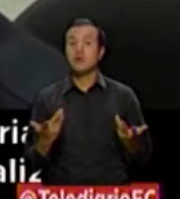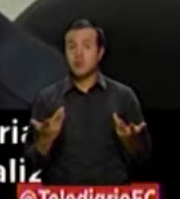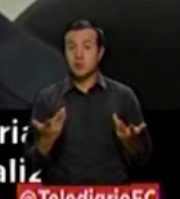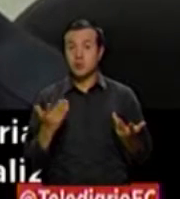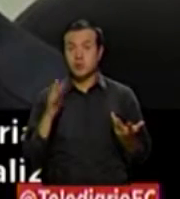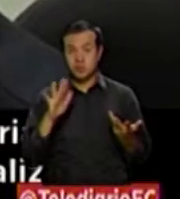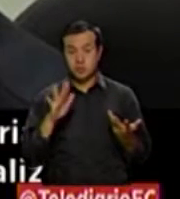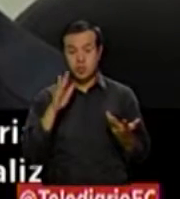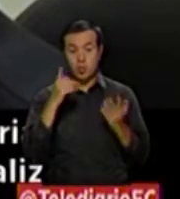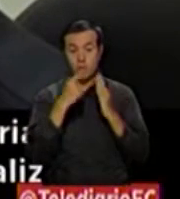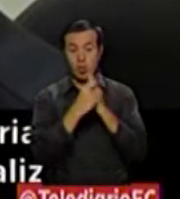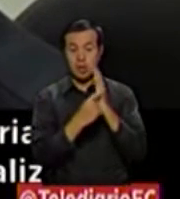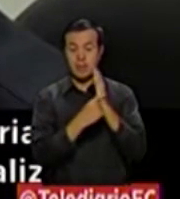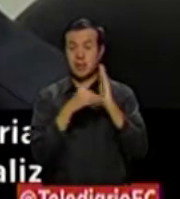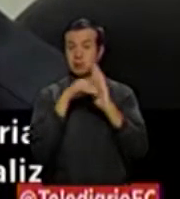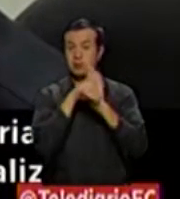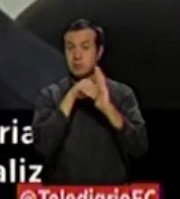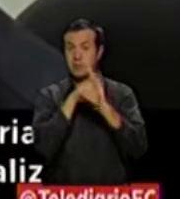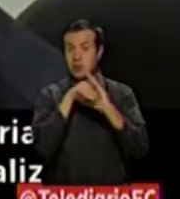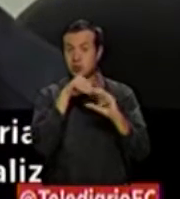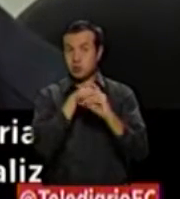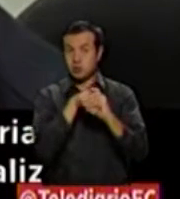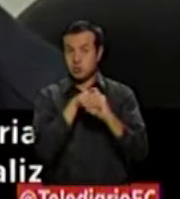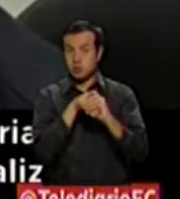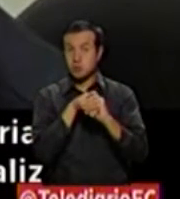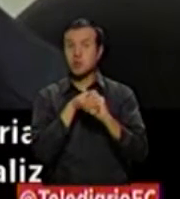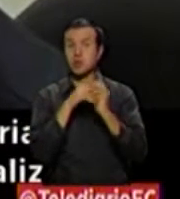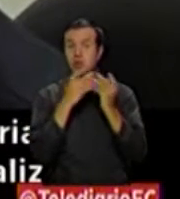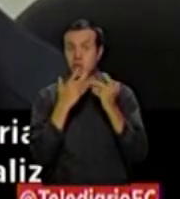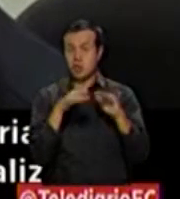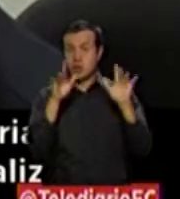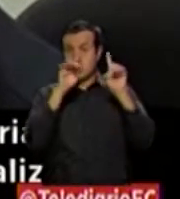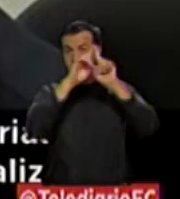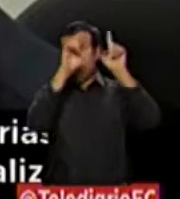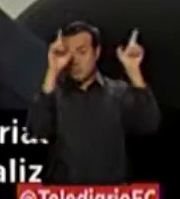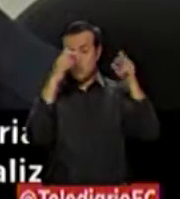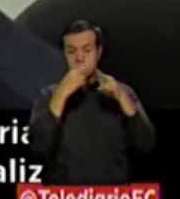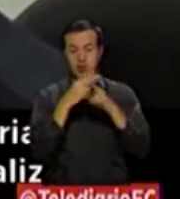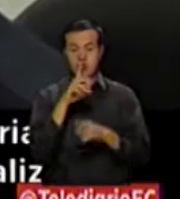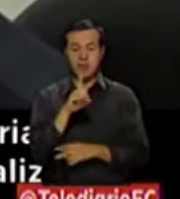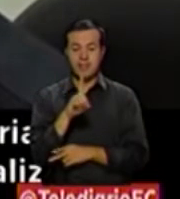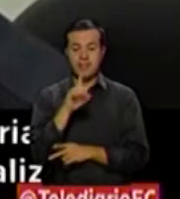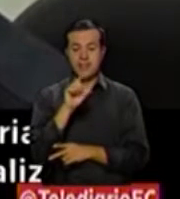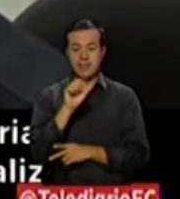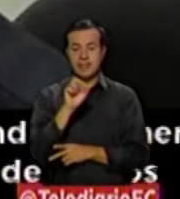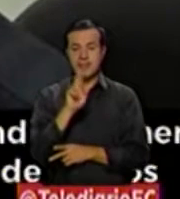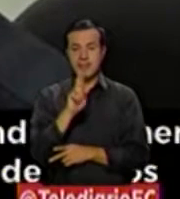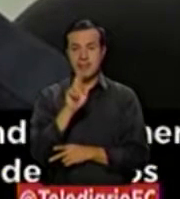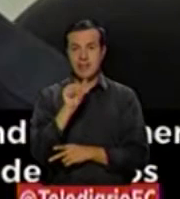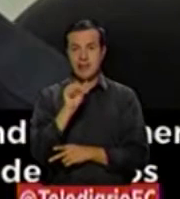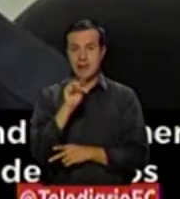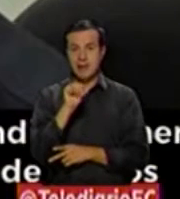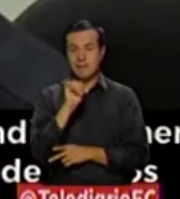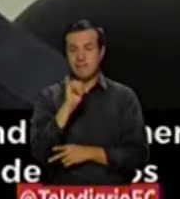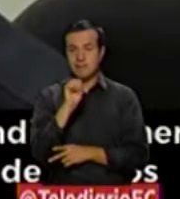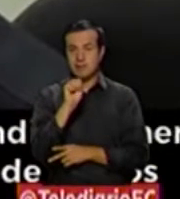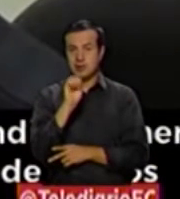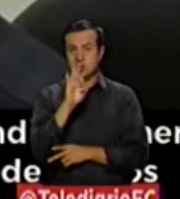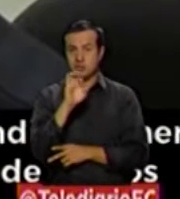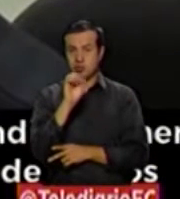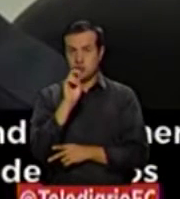en cuentas bancarias que a empresa Dramiston. Y